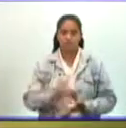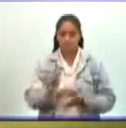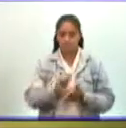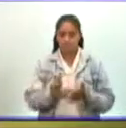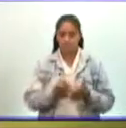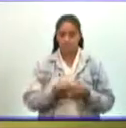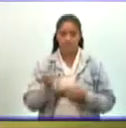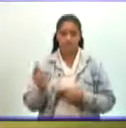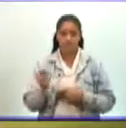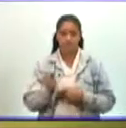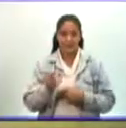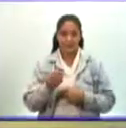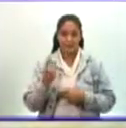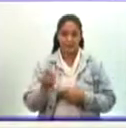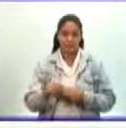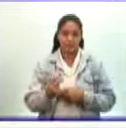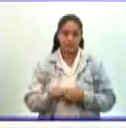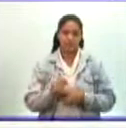primera actividad.